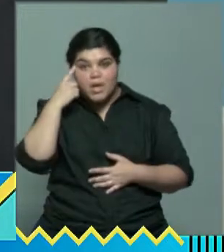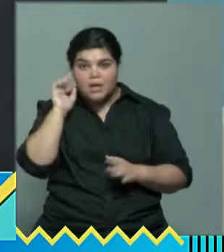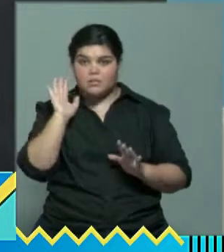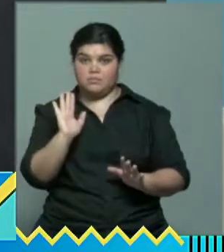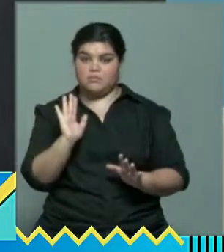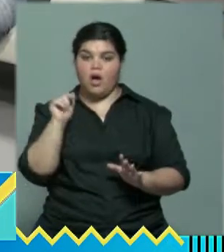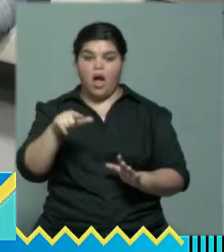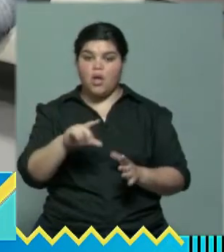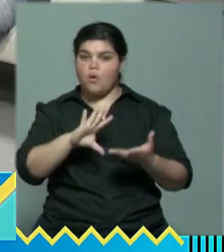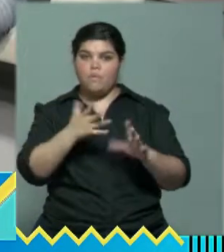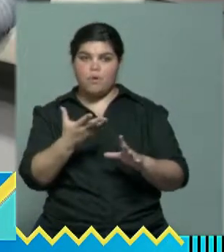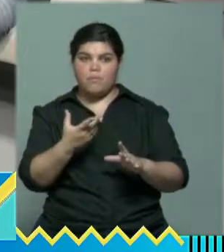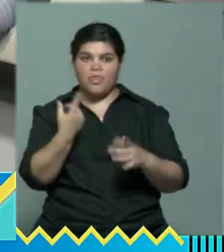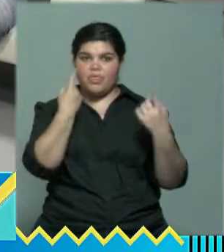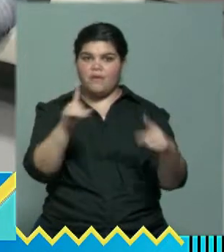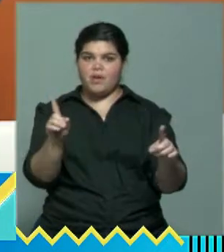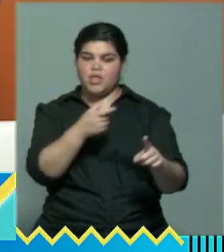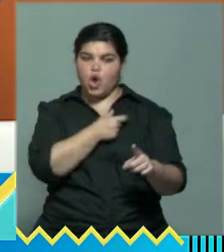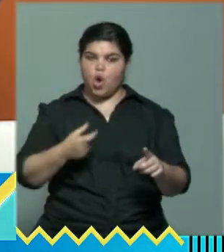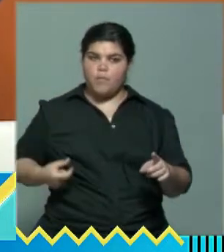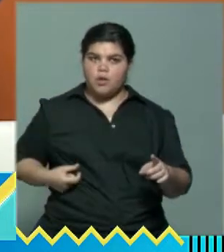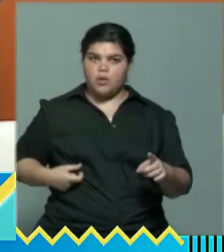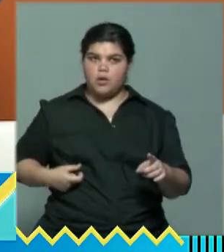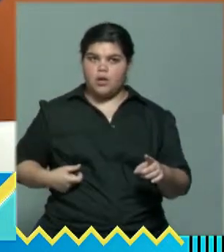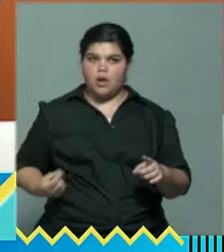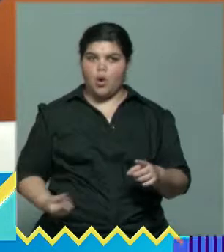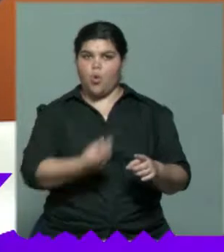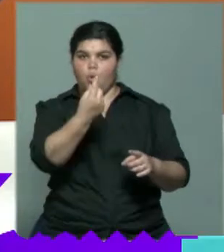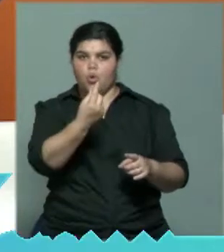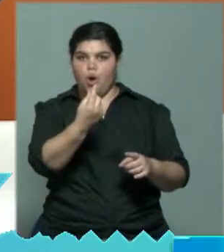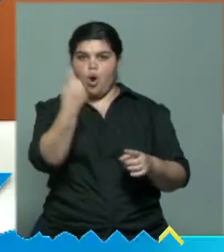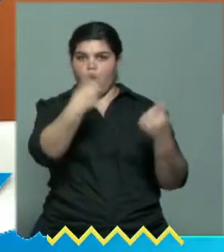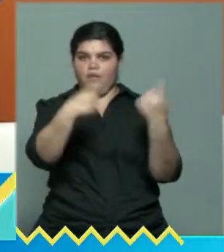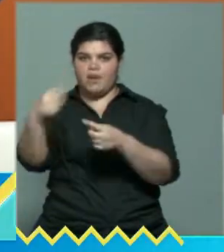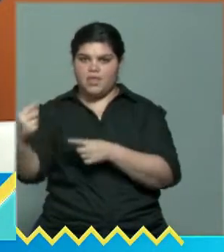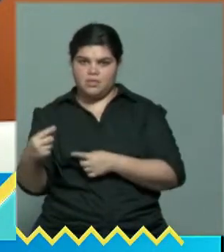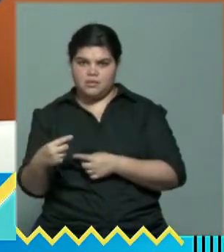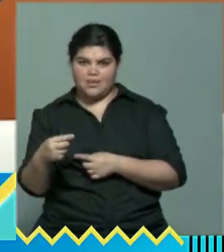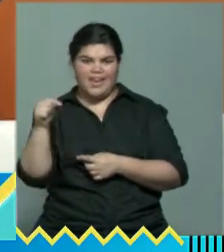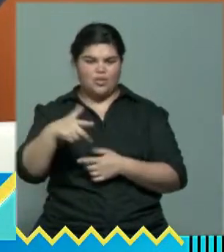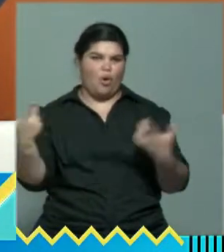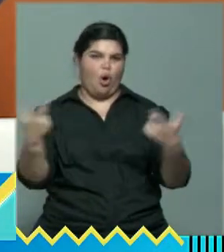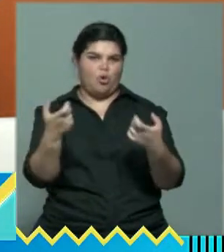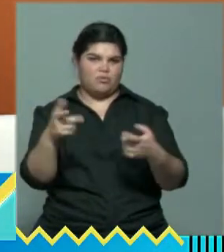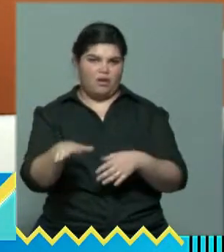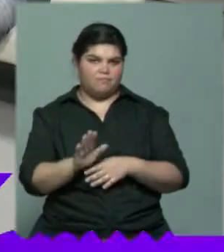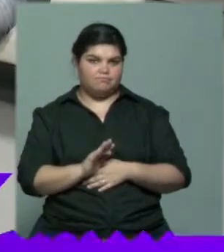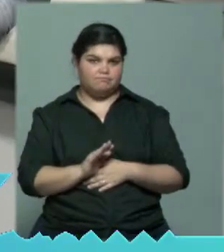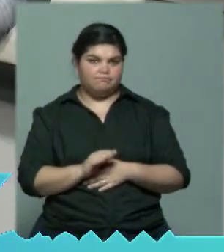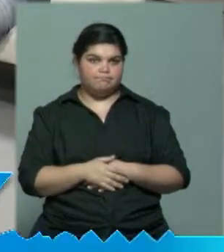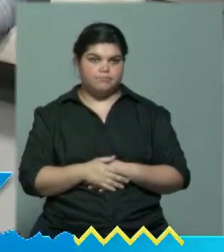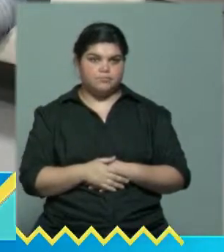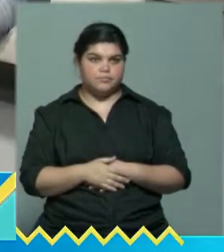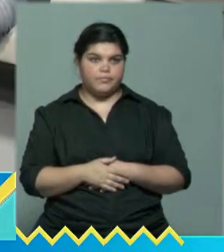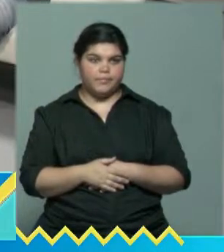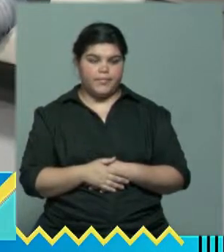confrontación conceptual de qué nos está planteando el gobierno. Es o es municipio o es multicipio. En este caso me parece que es una contradicción. Bien. No puedo Antes